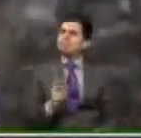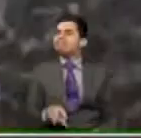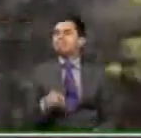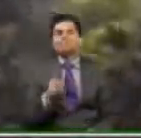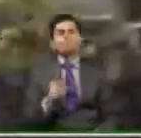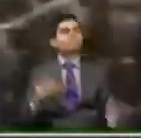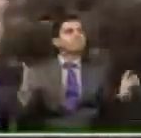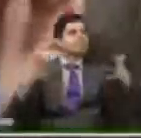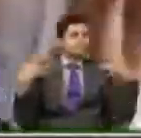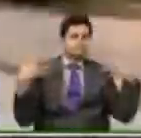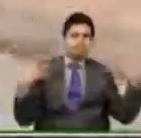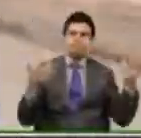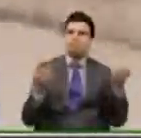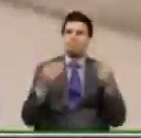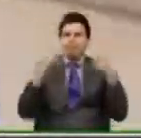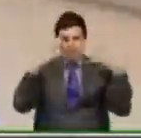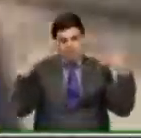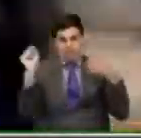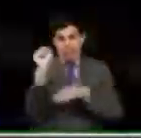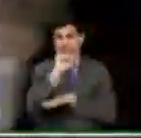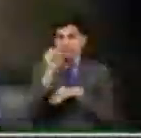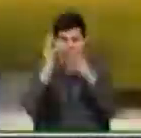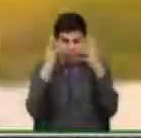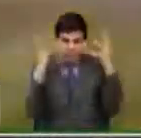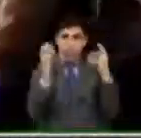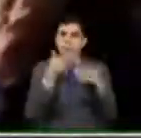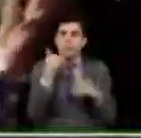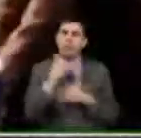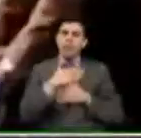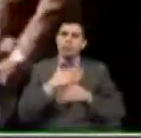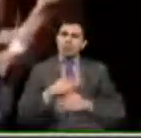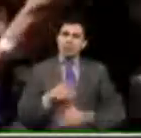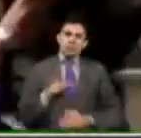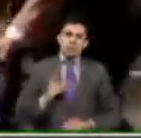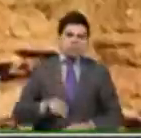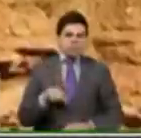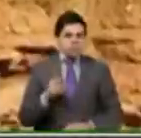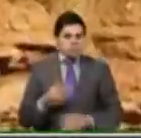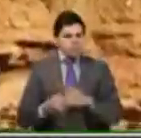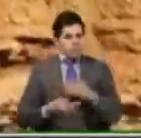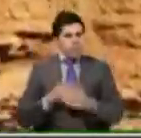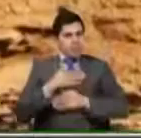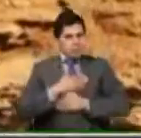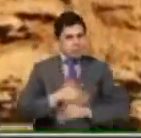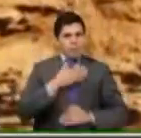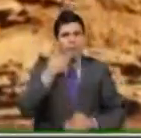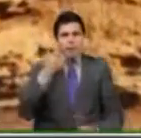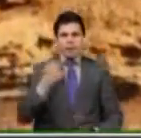clima y evadir las congestiones visuales, sino que le hará ejercitarse cada día.